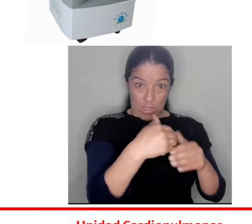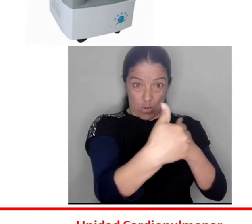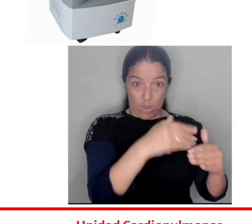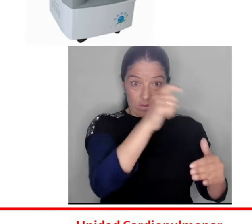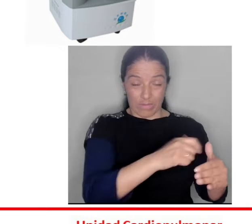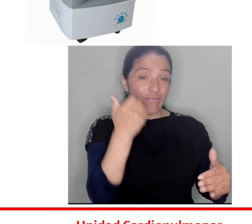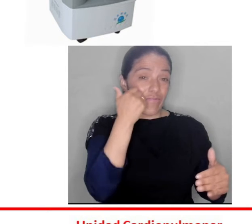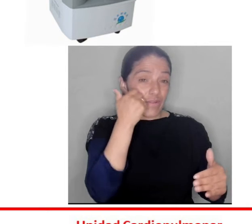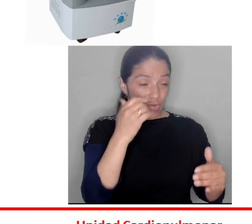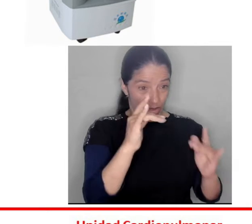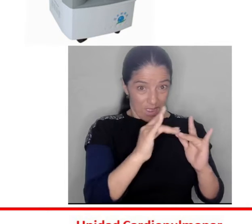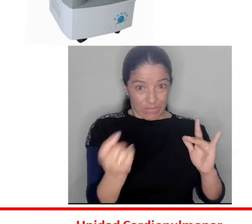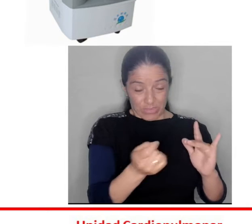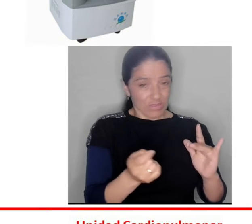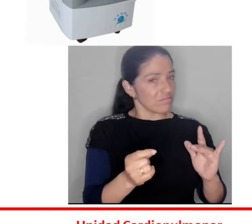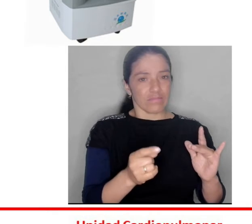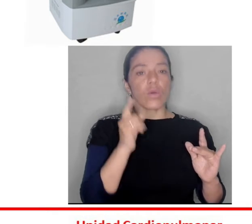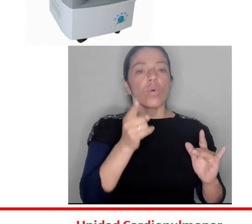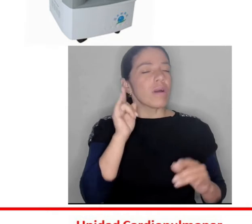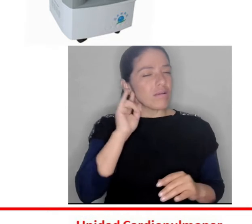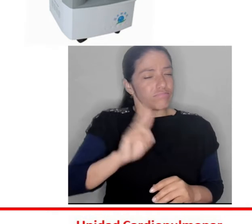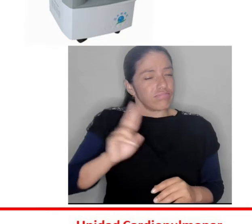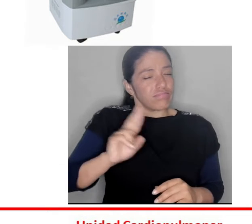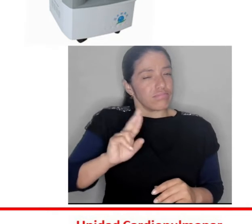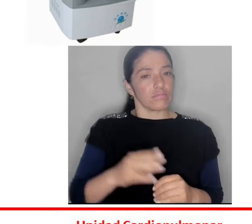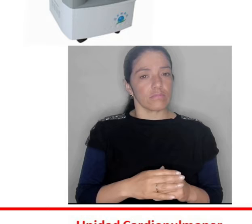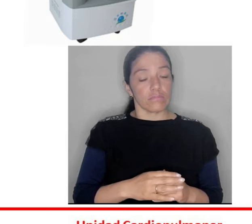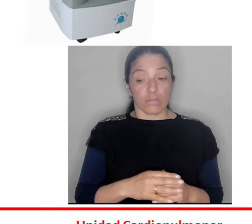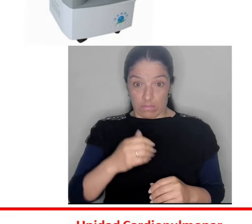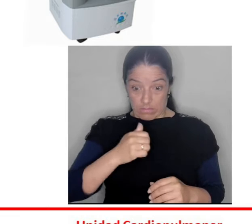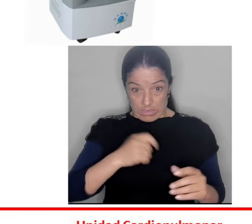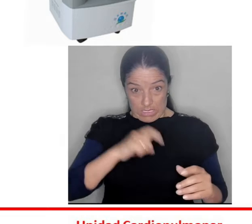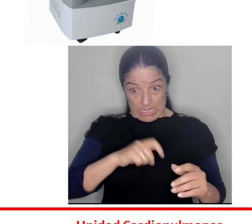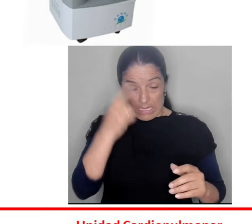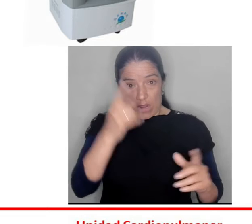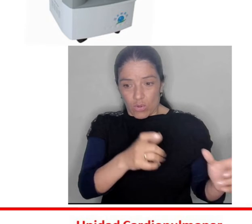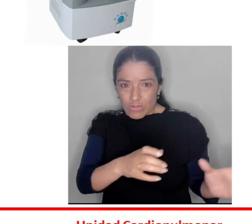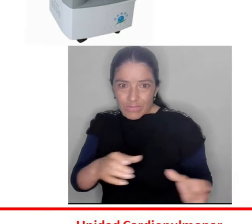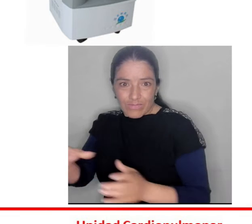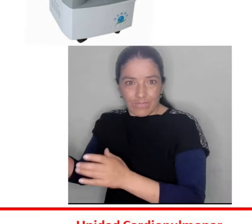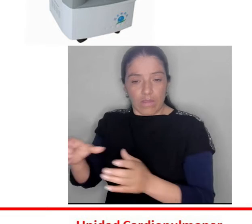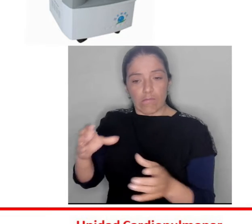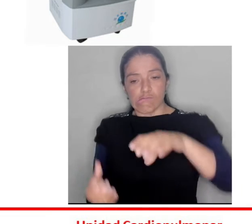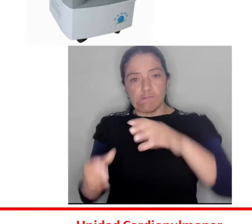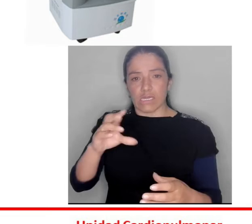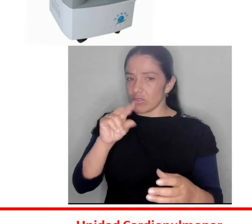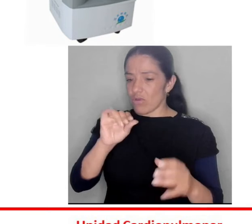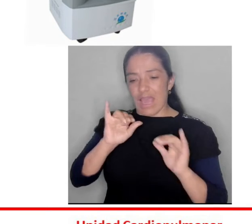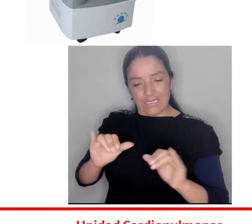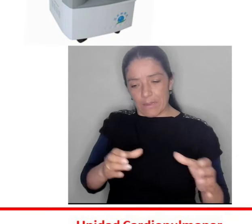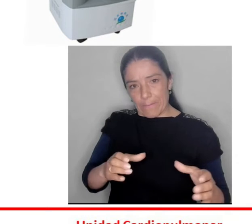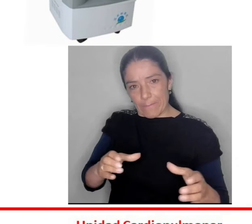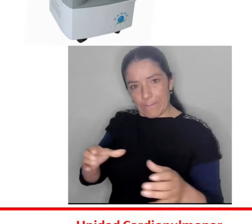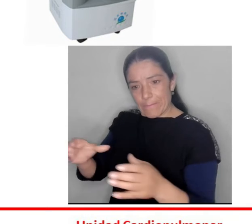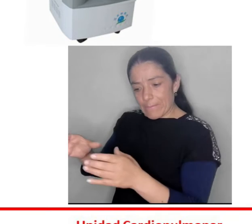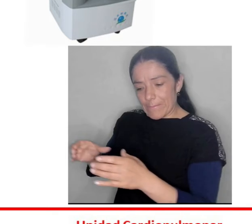Es aconsejable que no se ponga en la habitación donde duerme el paciente, porque este produce ruido. Si lo tiene que mover, se debe hacer